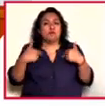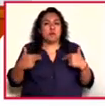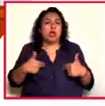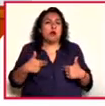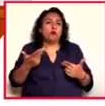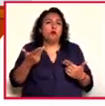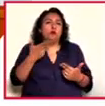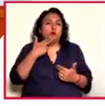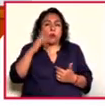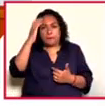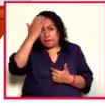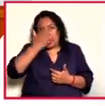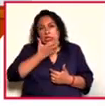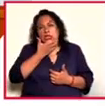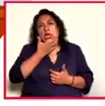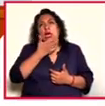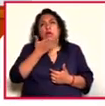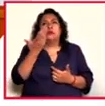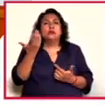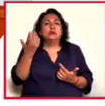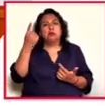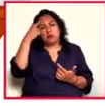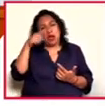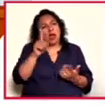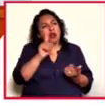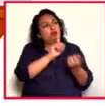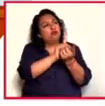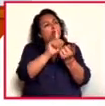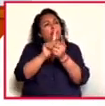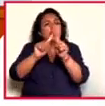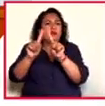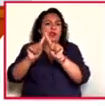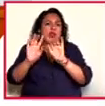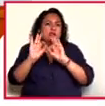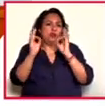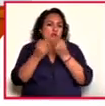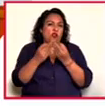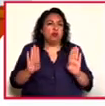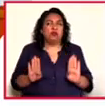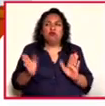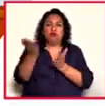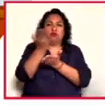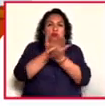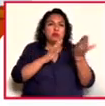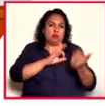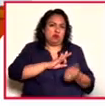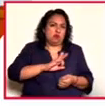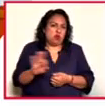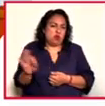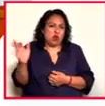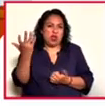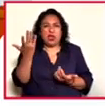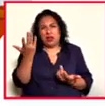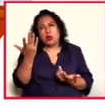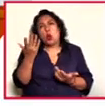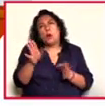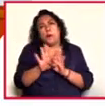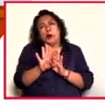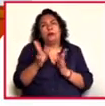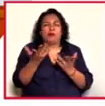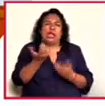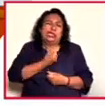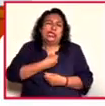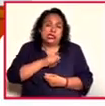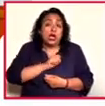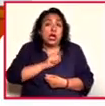para relacionarnos de diversas maneras y poder convivir de manera relativamente saludable, yo te